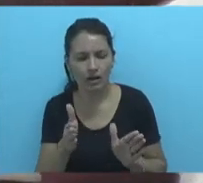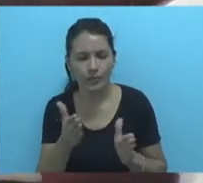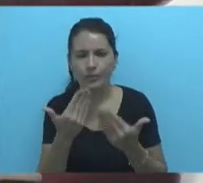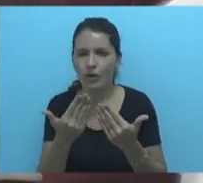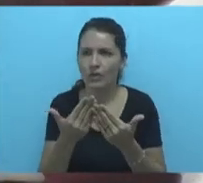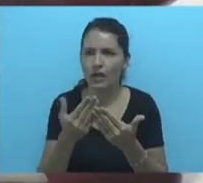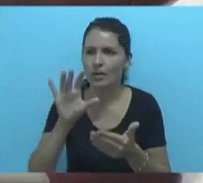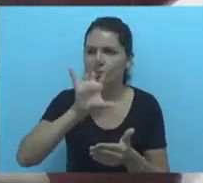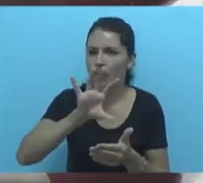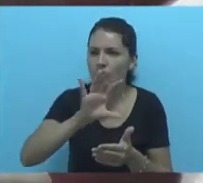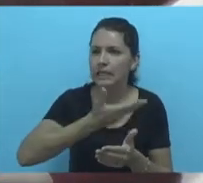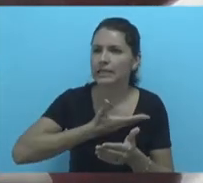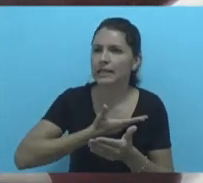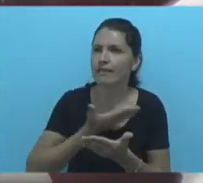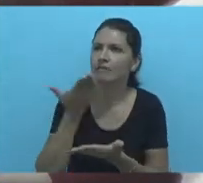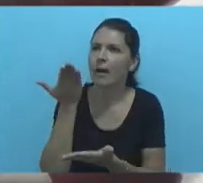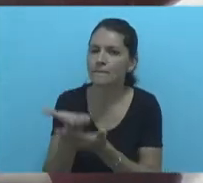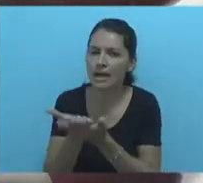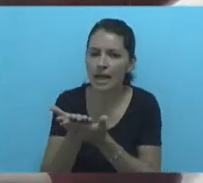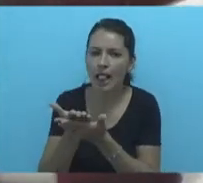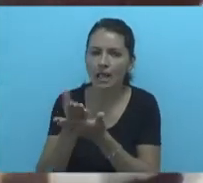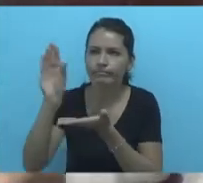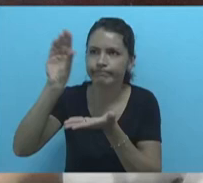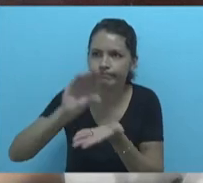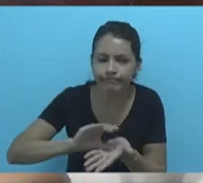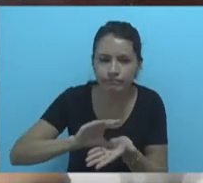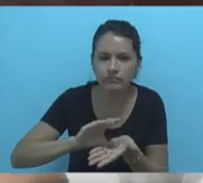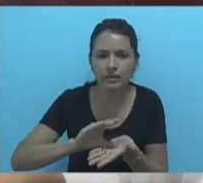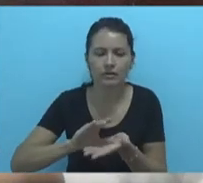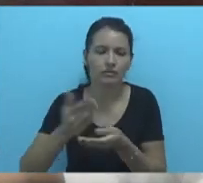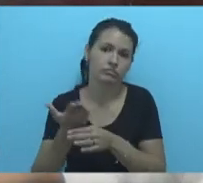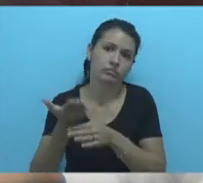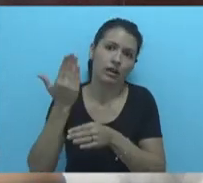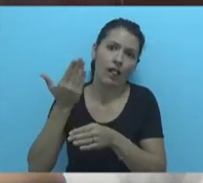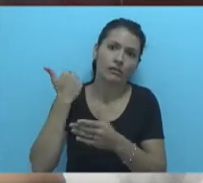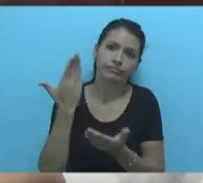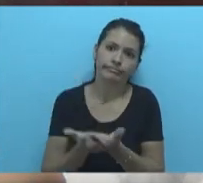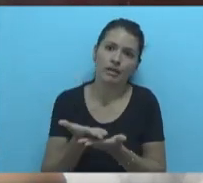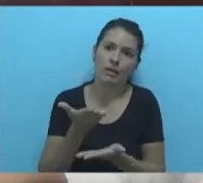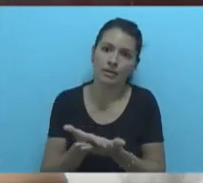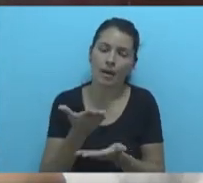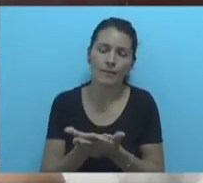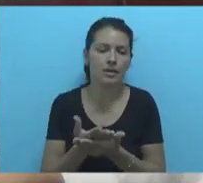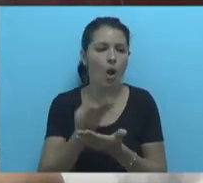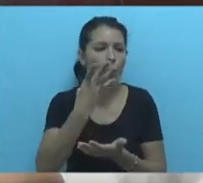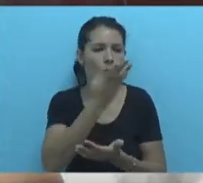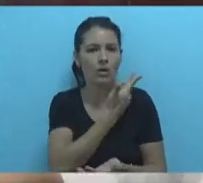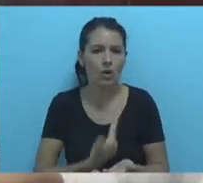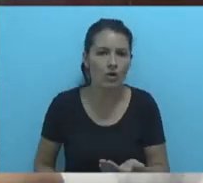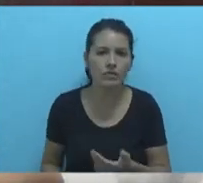que Santa Fe recupere lo propio, bueno, tuvieron muchas oportunidades, 4 gobernaciones